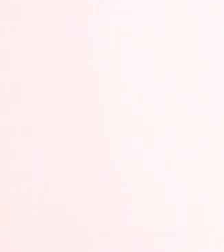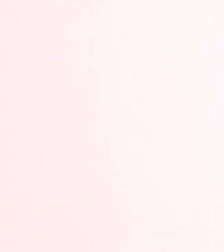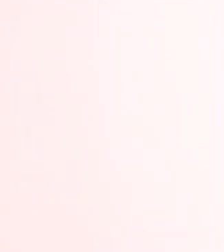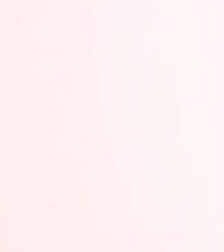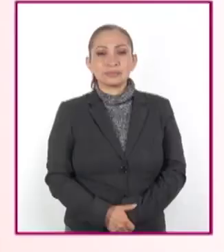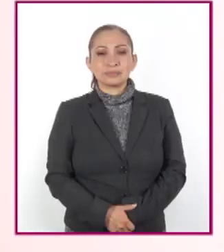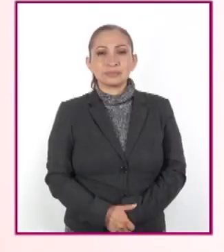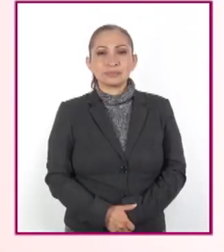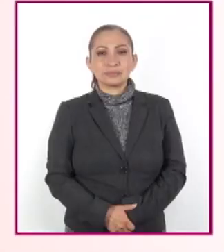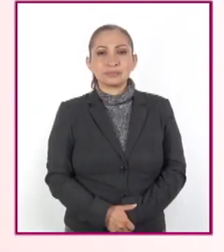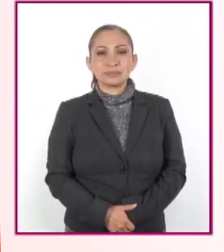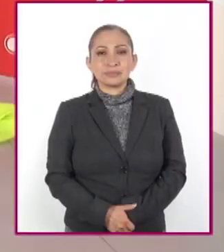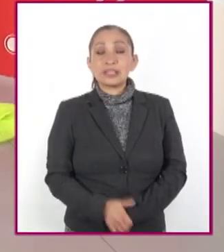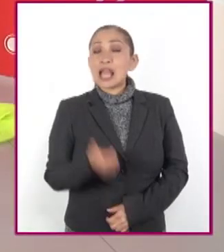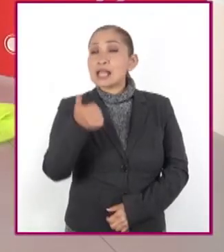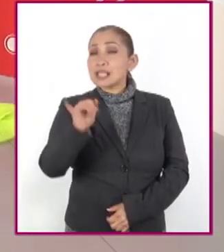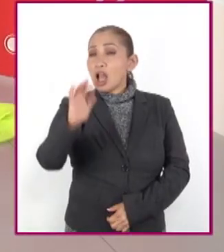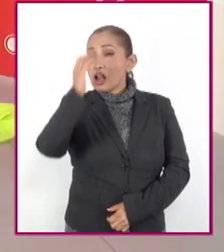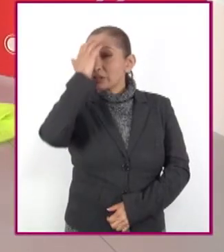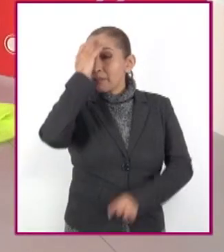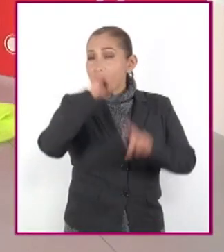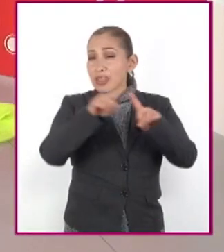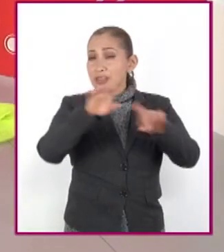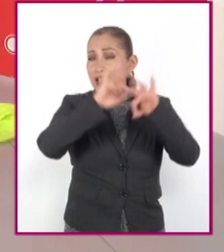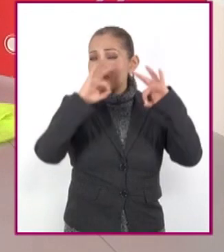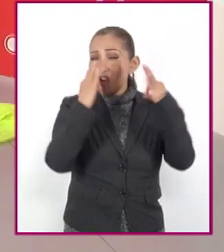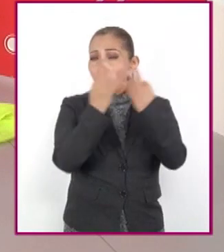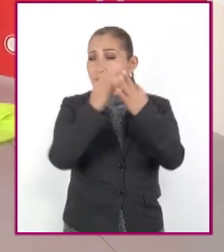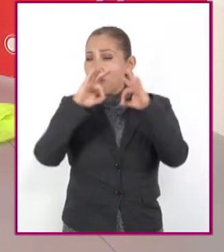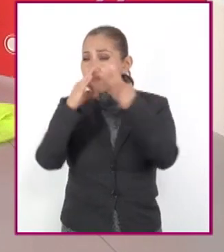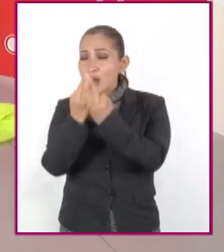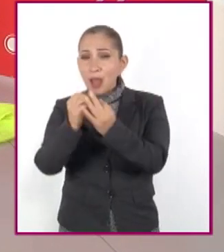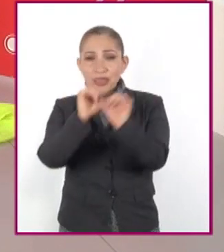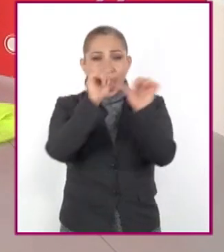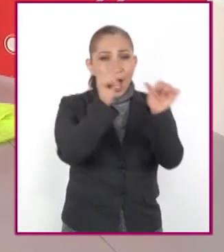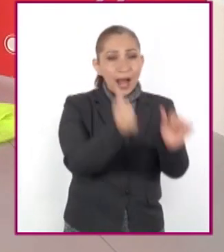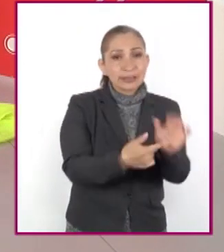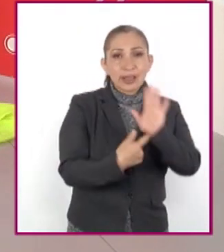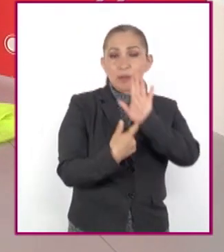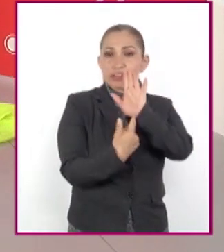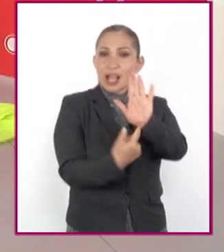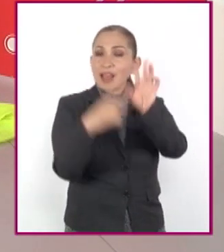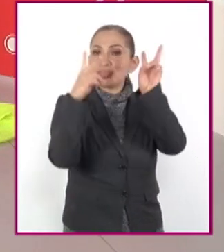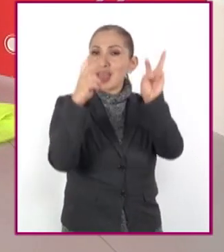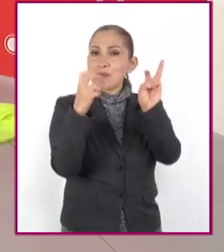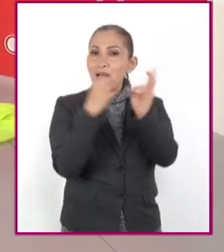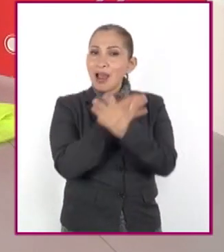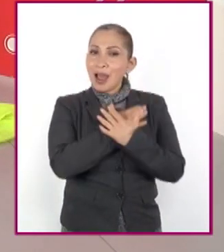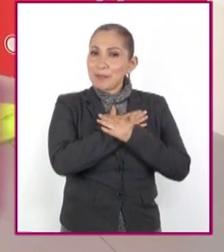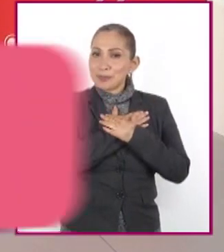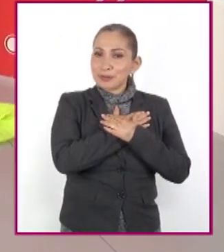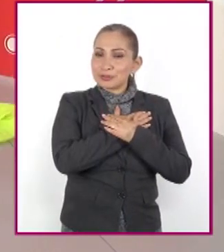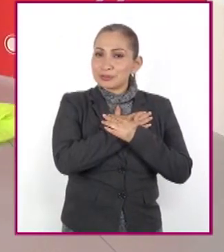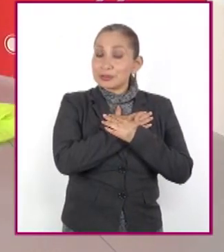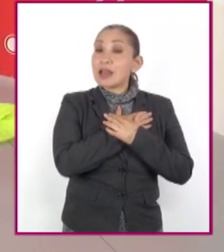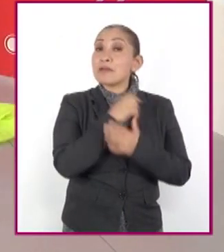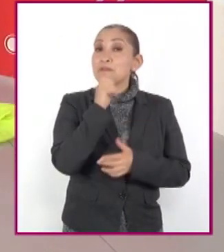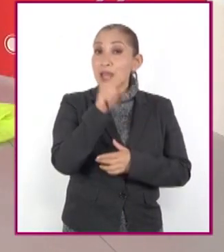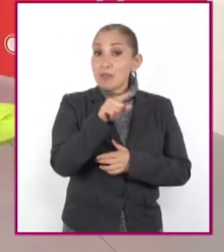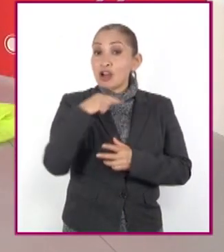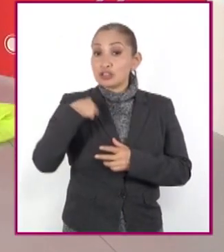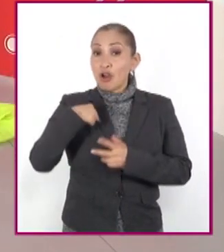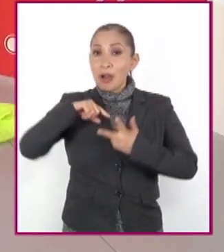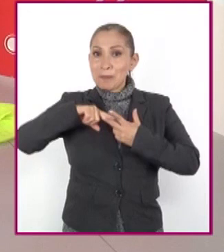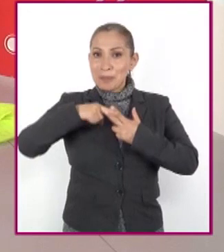Y así conocimos diversas formas artísticas de expresar el tema del amor. Justo así